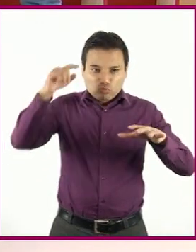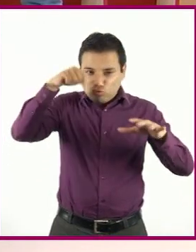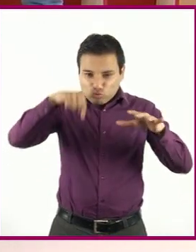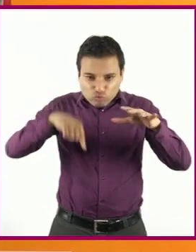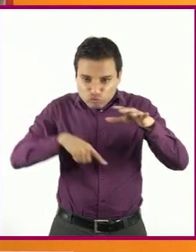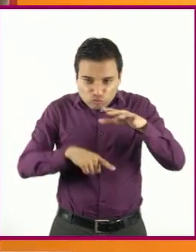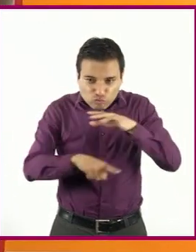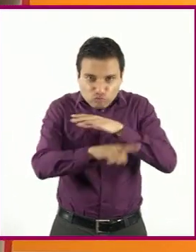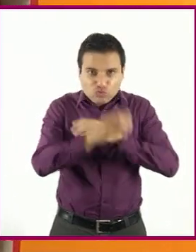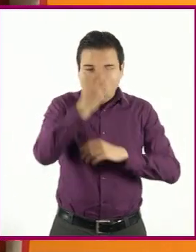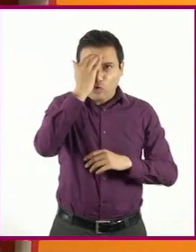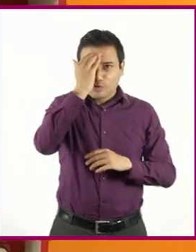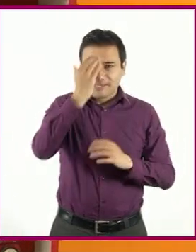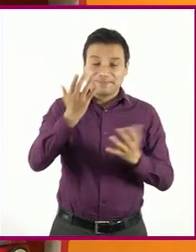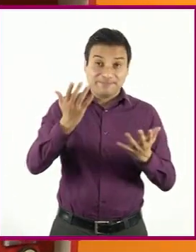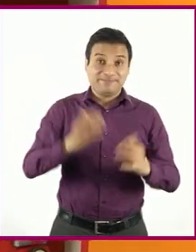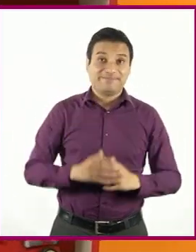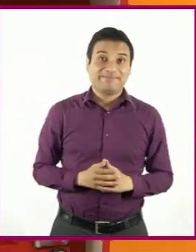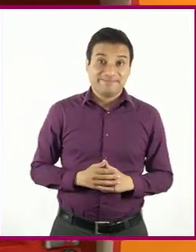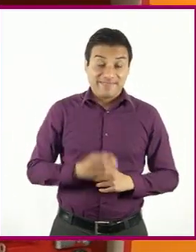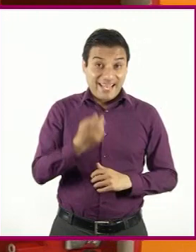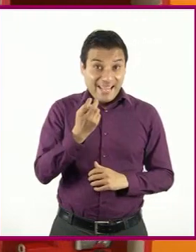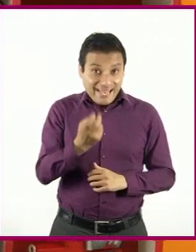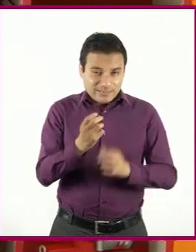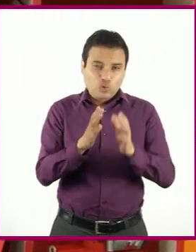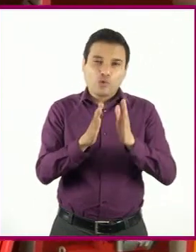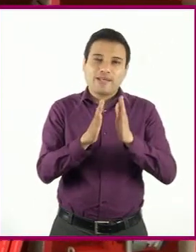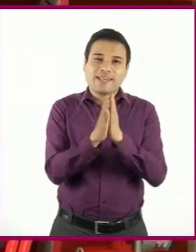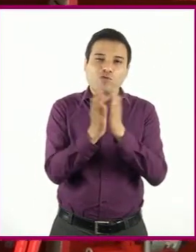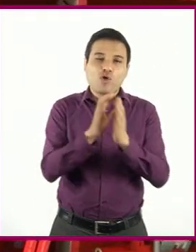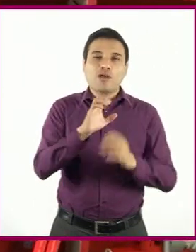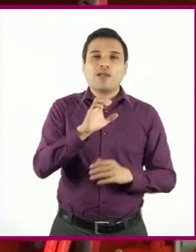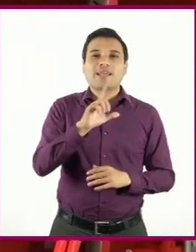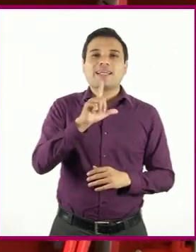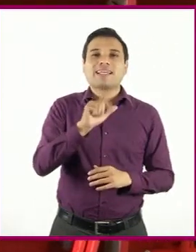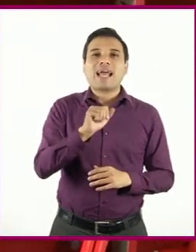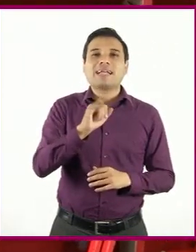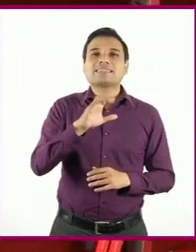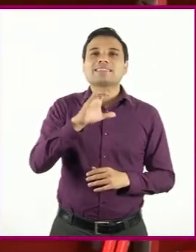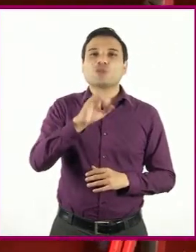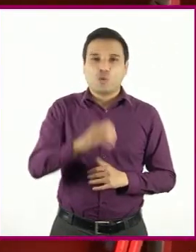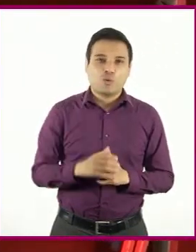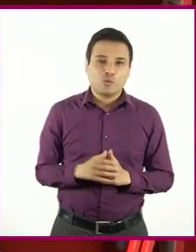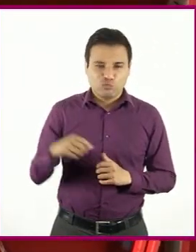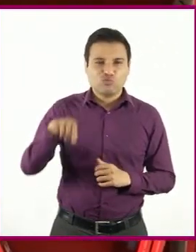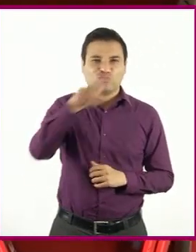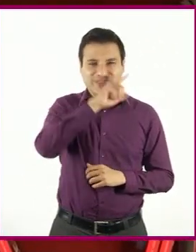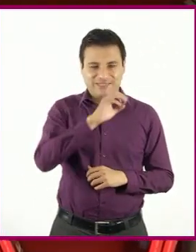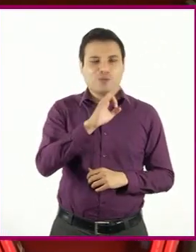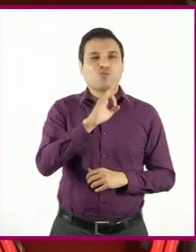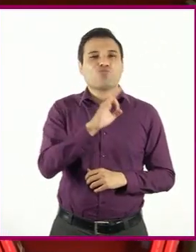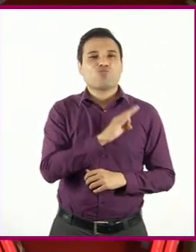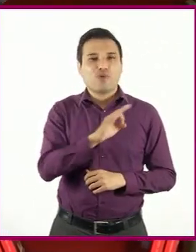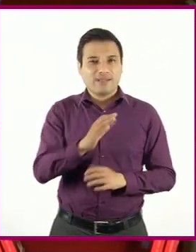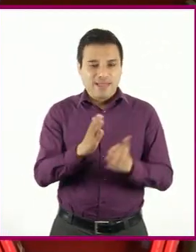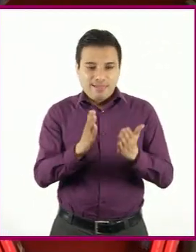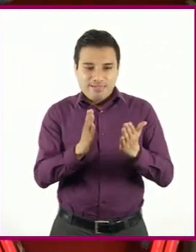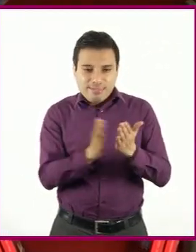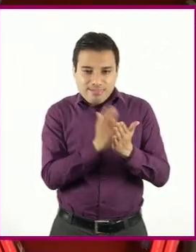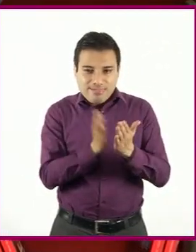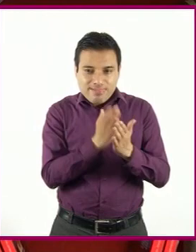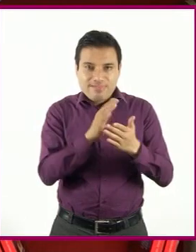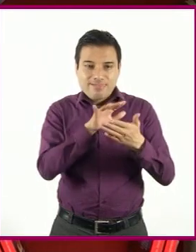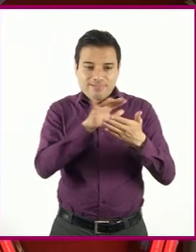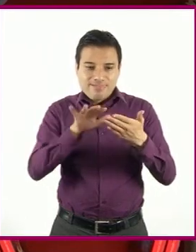Nemo. Es todo un clásico de la literatura de ciencia ficción. Les invito a descubrir esta espléndida y